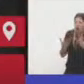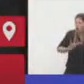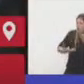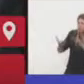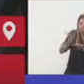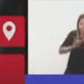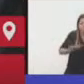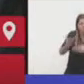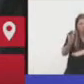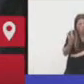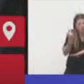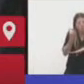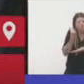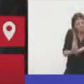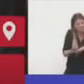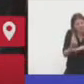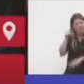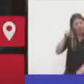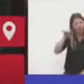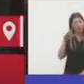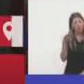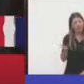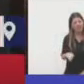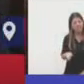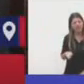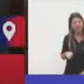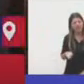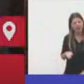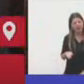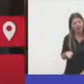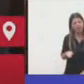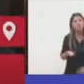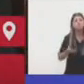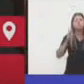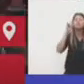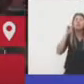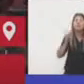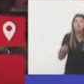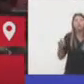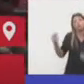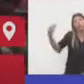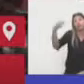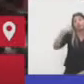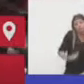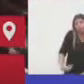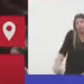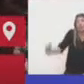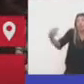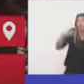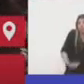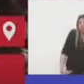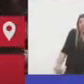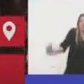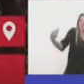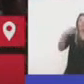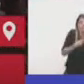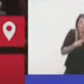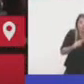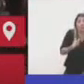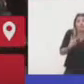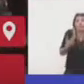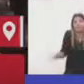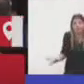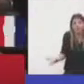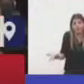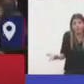es un aspecto el más urgente, sin lugar a dudas. Pero una concepción del ejercicio del poder. Yo tengo que dominar los tres